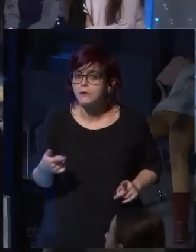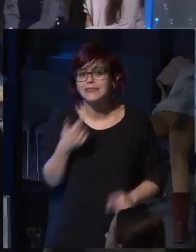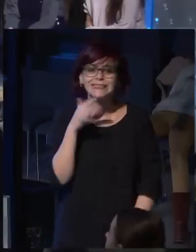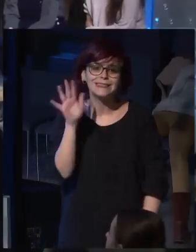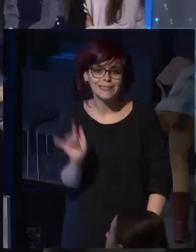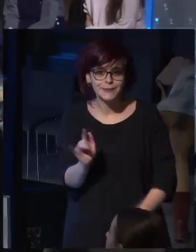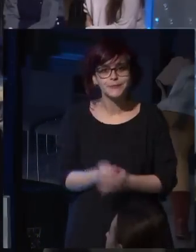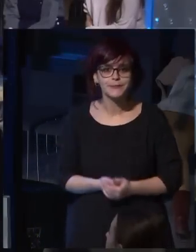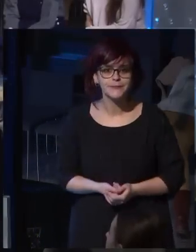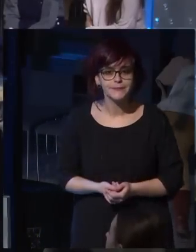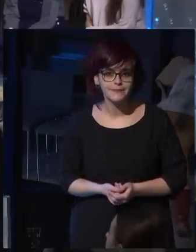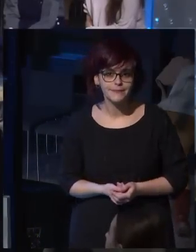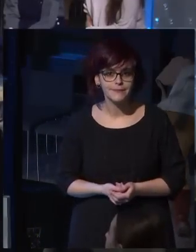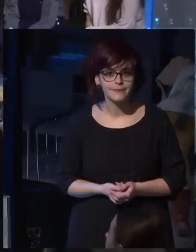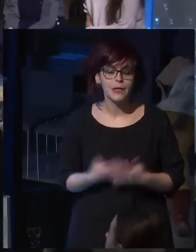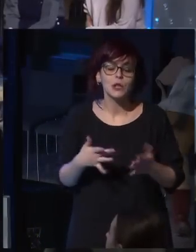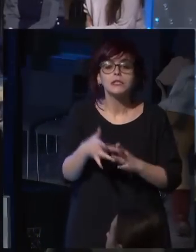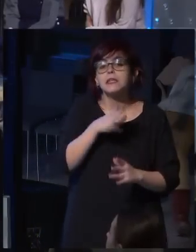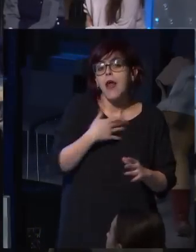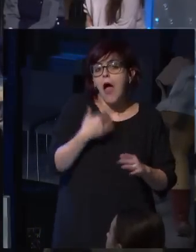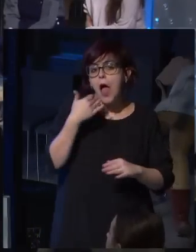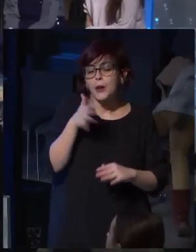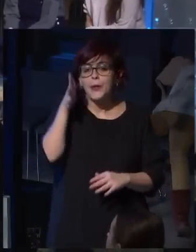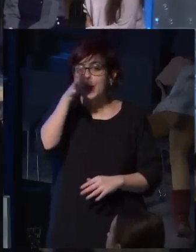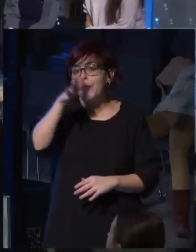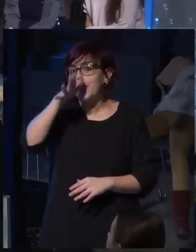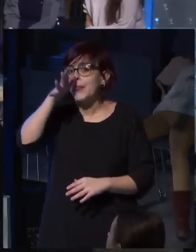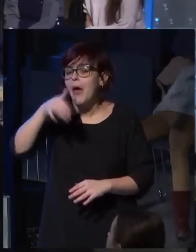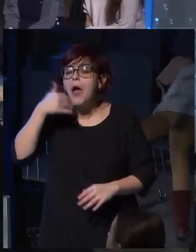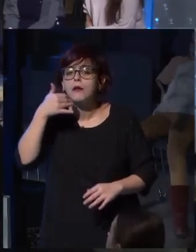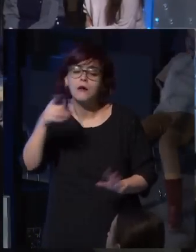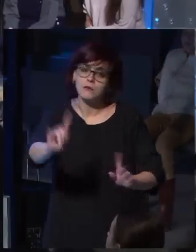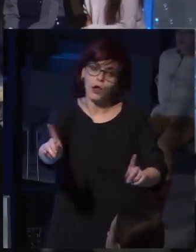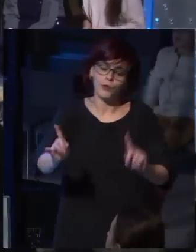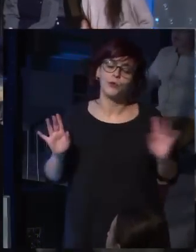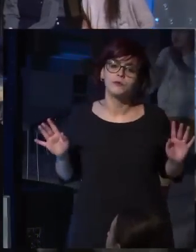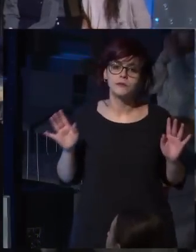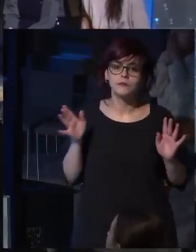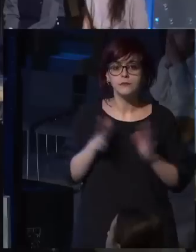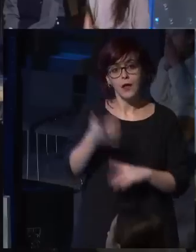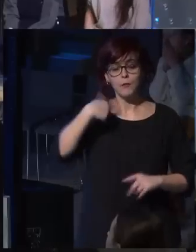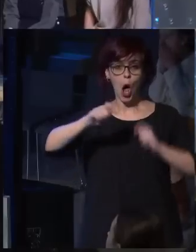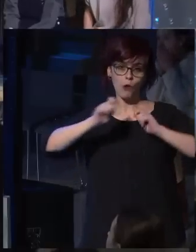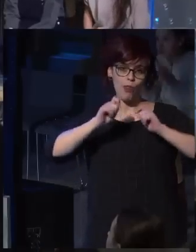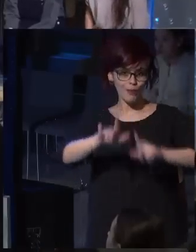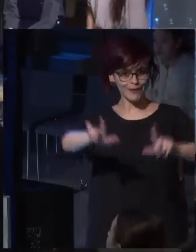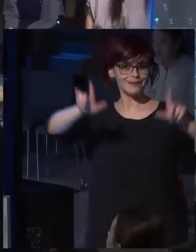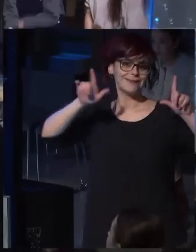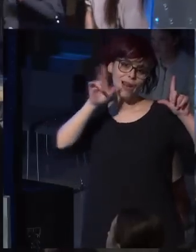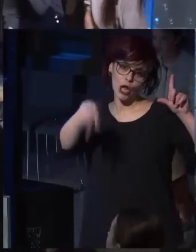poco. Ajá. Hombre, podemos, si queréis ir adelantando alguna cosa... No, hombre, no es nuestra rueda de prensa.